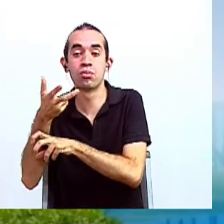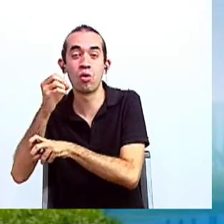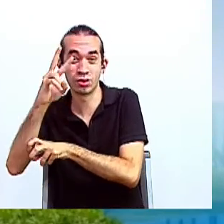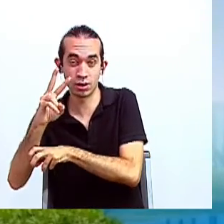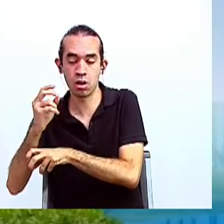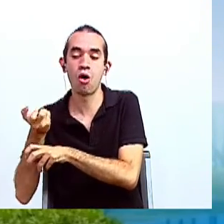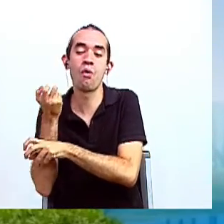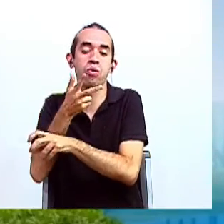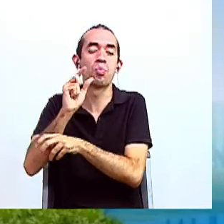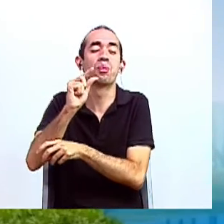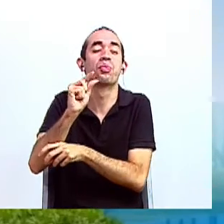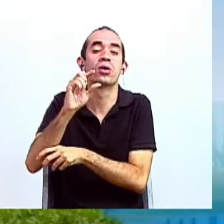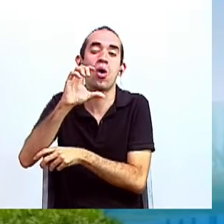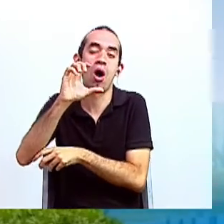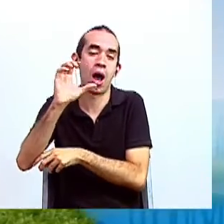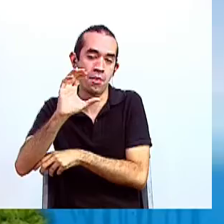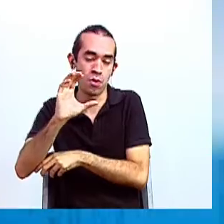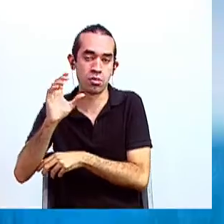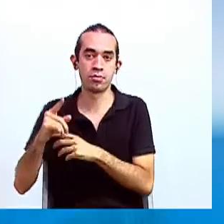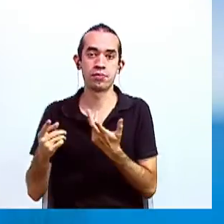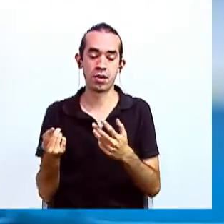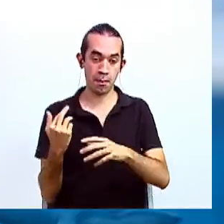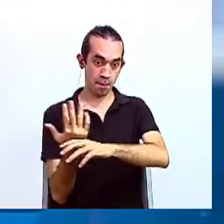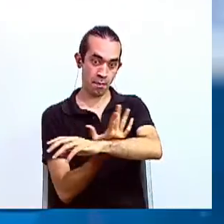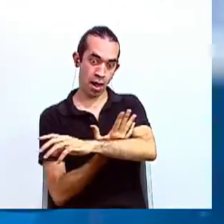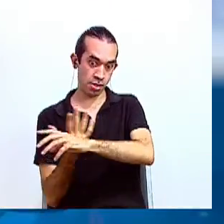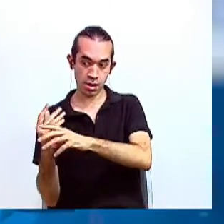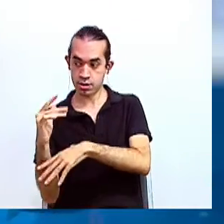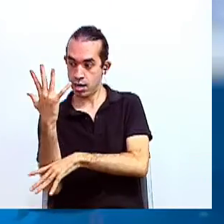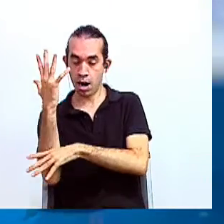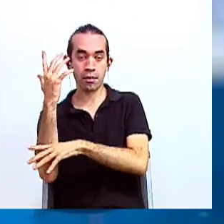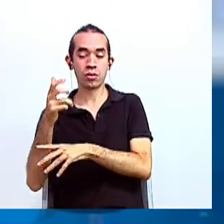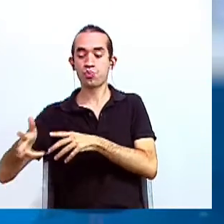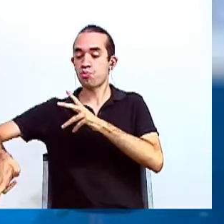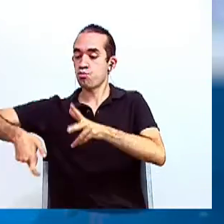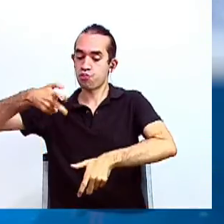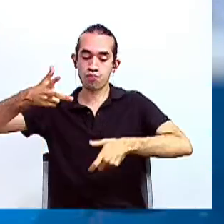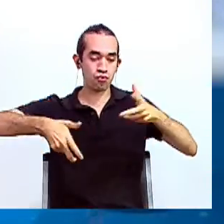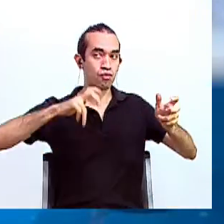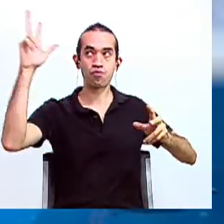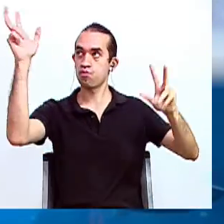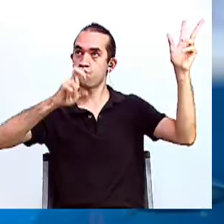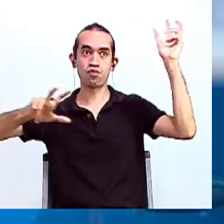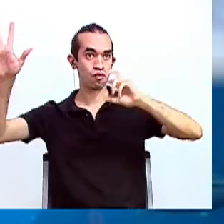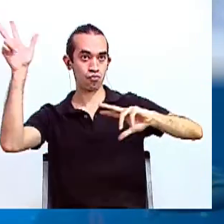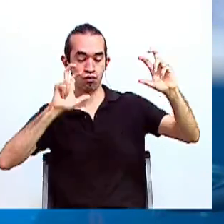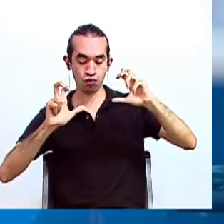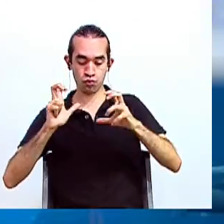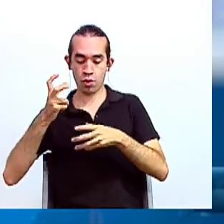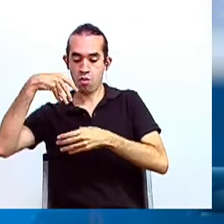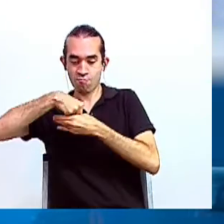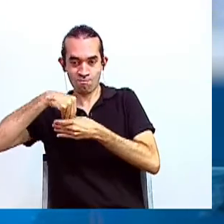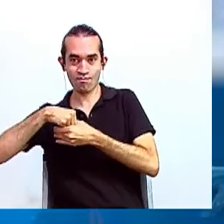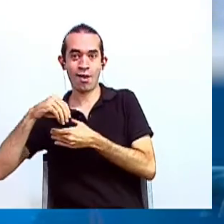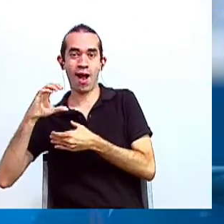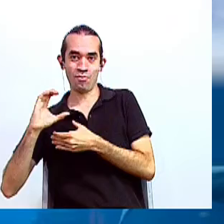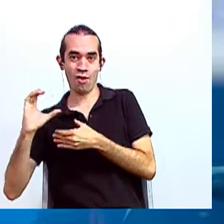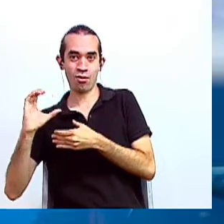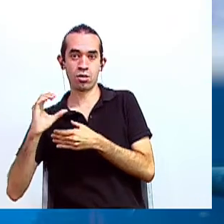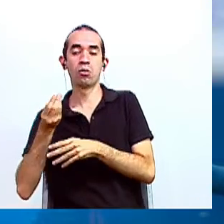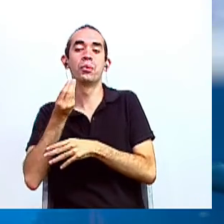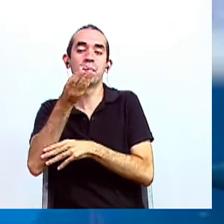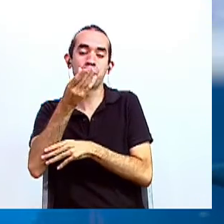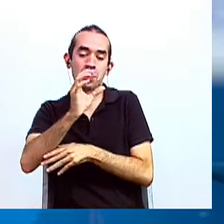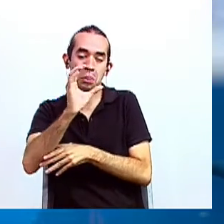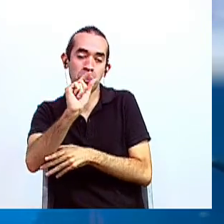son considerados como sumideros de carbono porque obtienen más carbono de la atmósfera del que generan. Los océanos también son